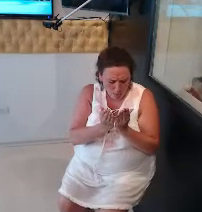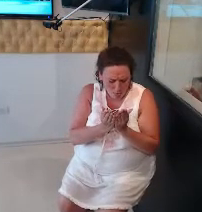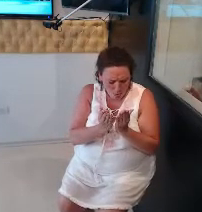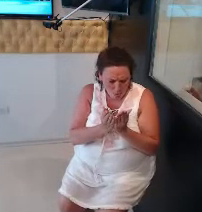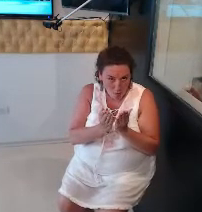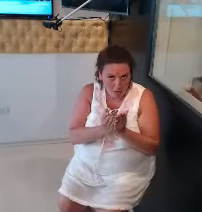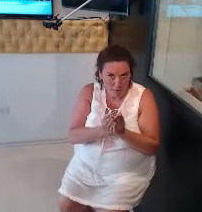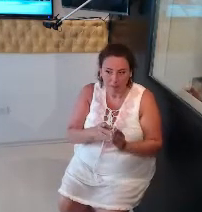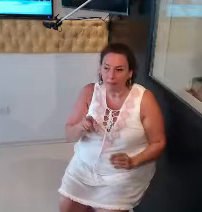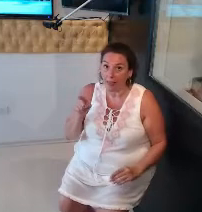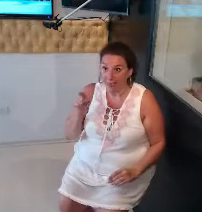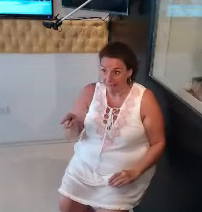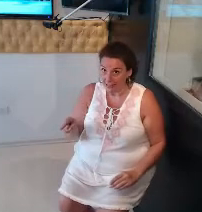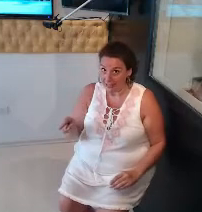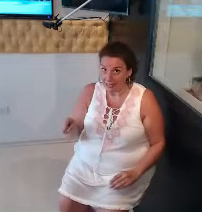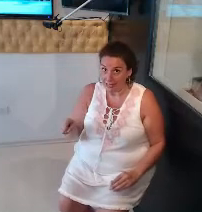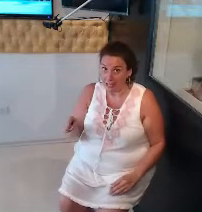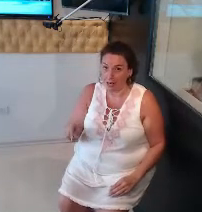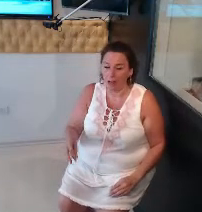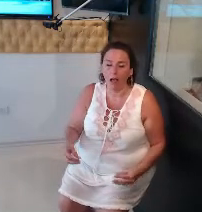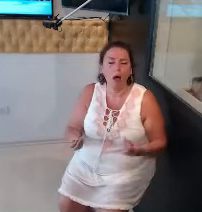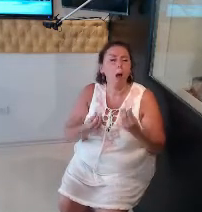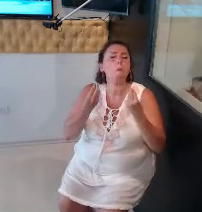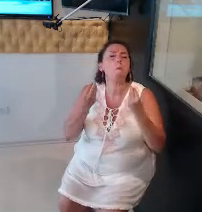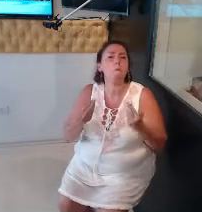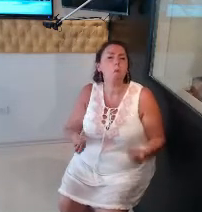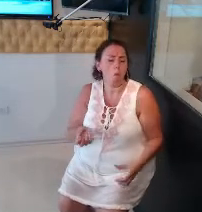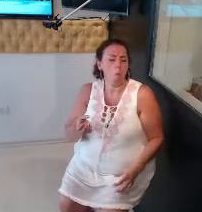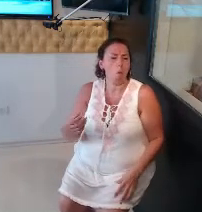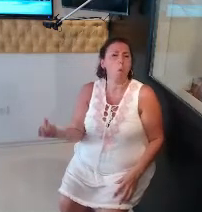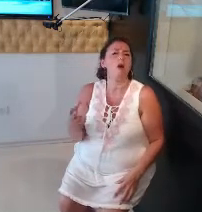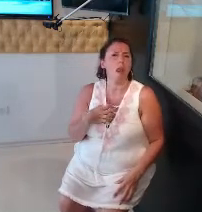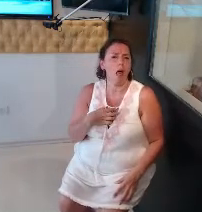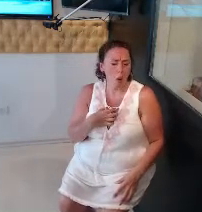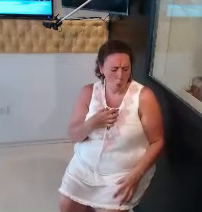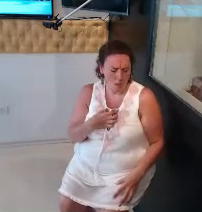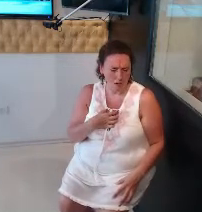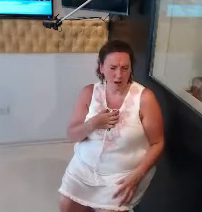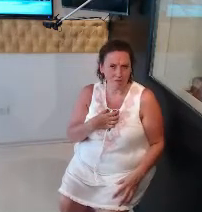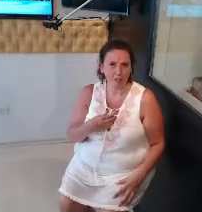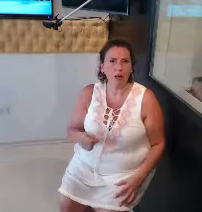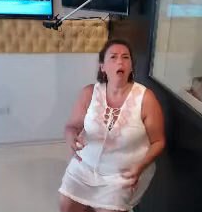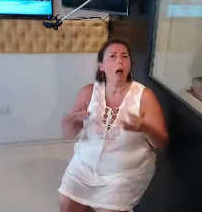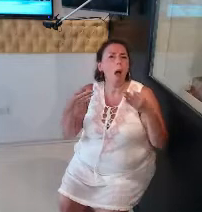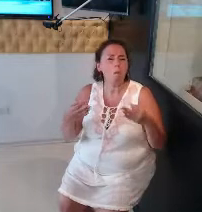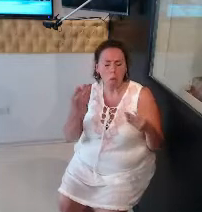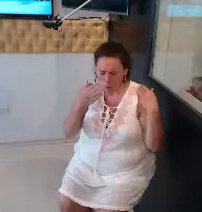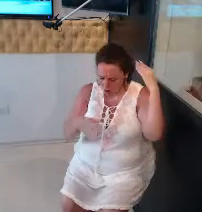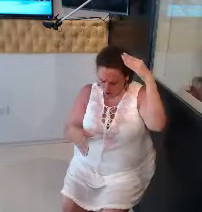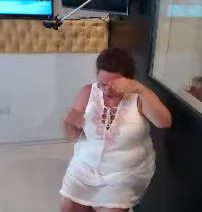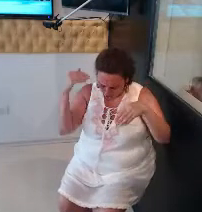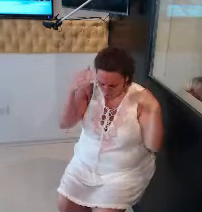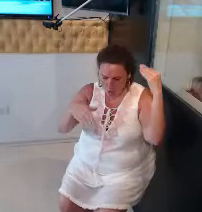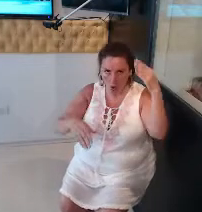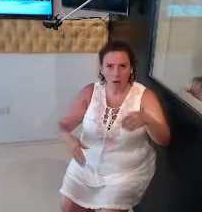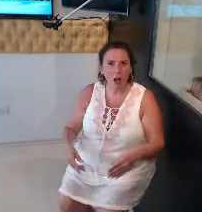promedios de San Isidro? ¿En serio? No solo es una capa nadando, sino que además es una excelente alumna.